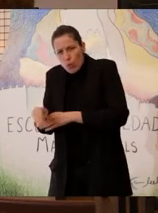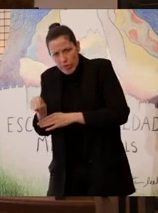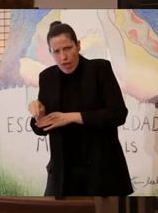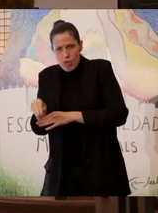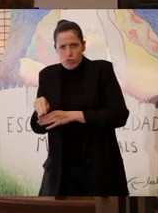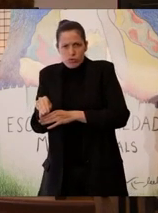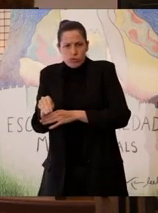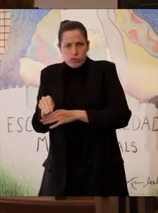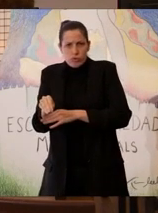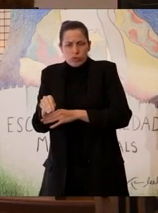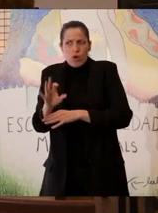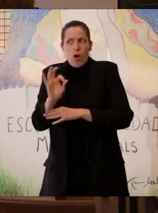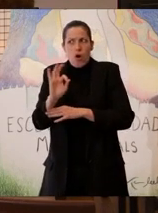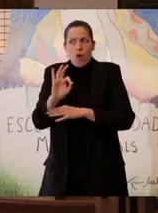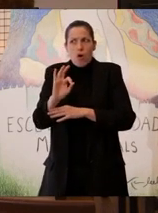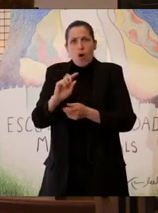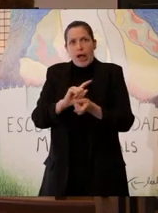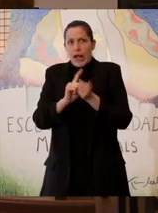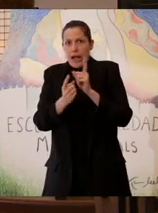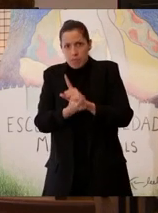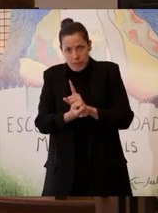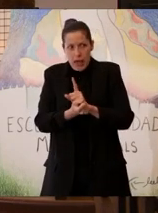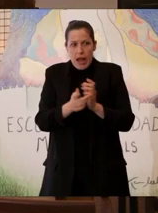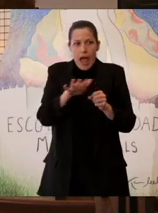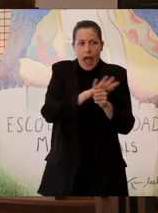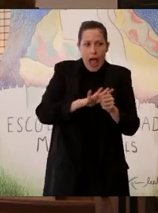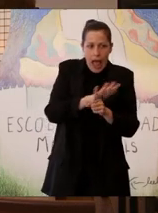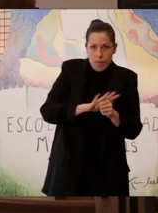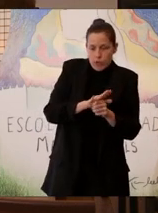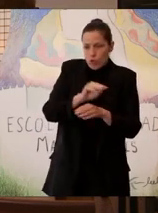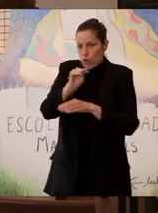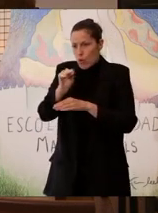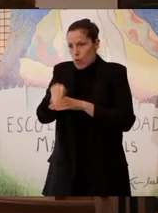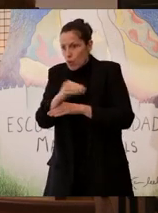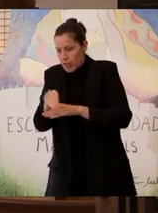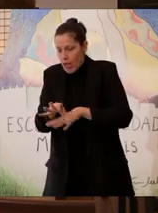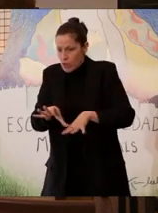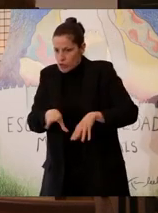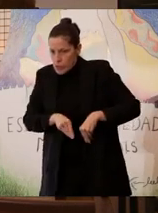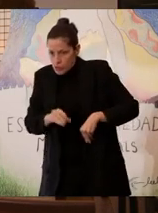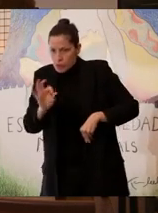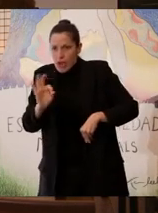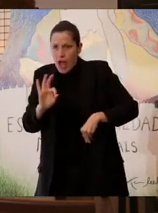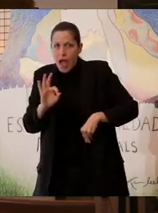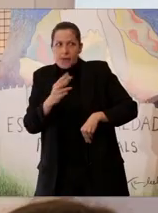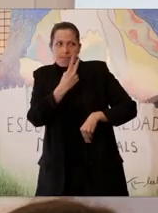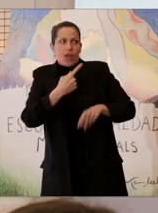de la conciliación al ámbito de la corresponsabilidad. Al ámbito de la corresponsabilidad. Claro. De tal